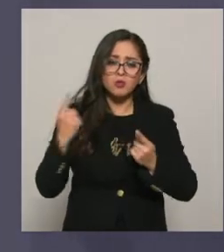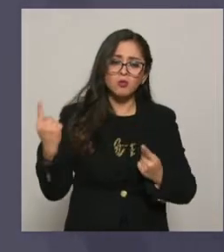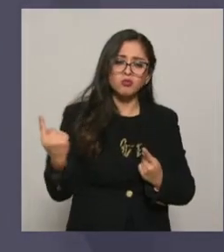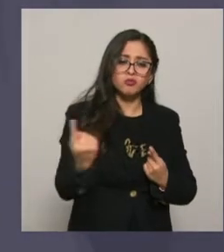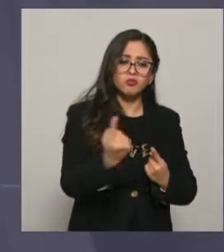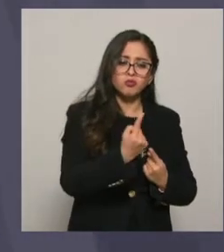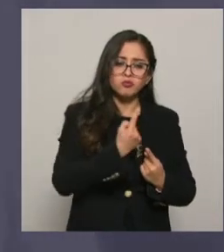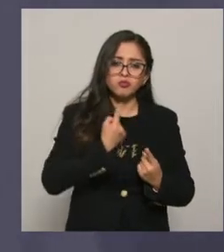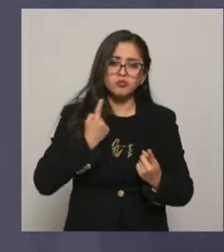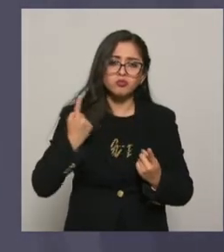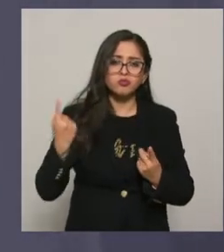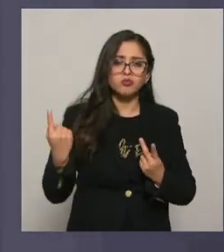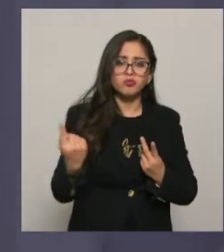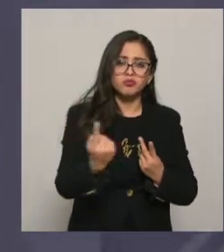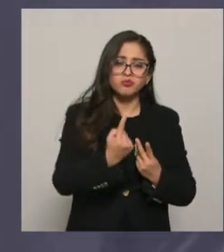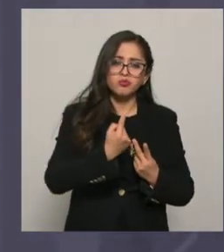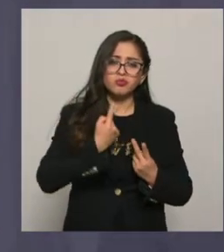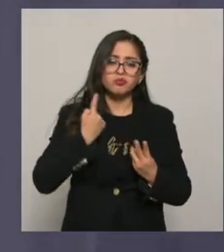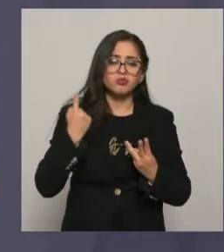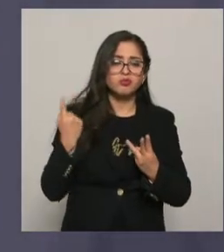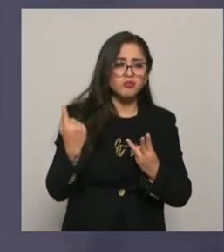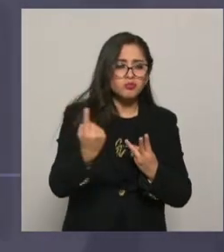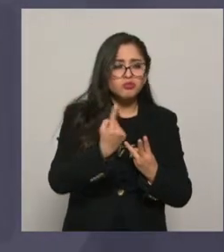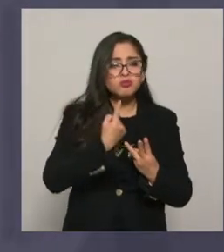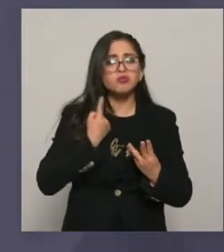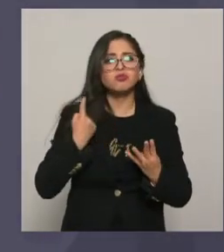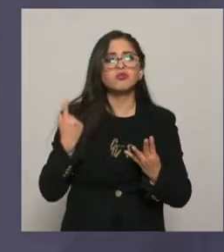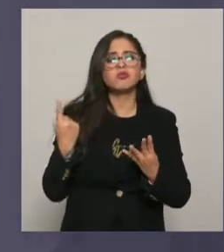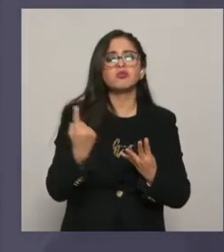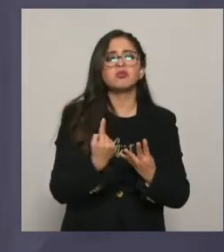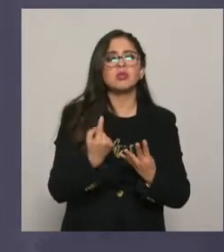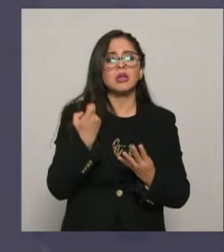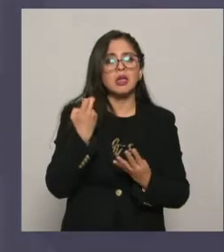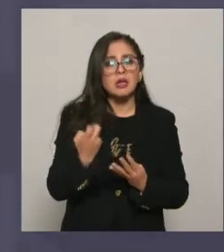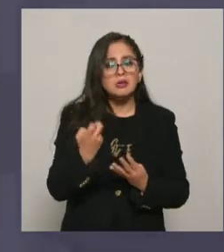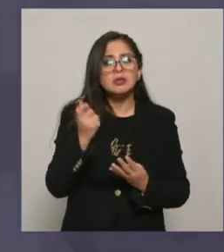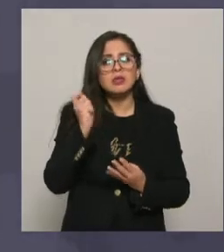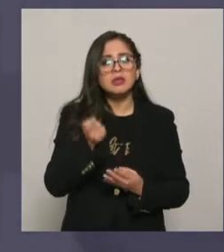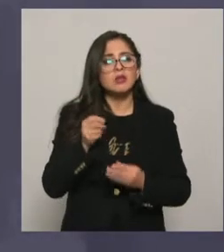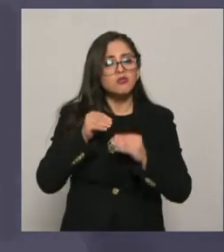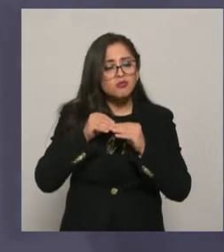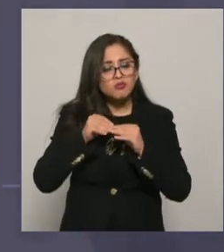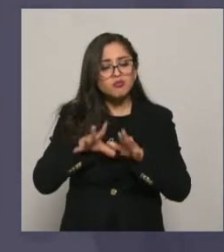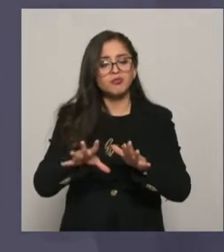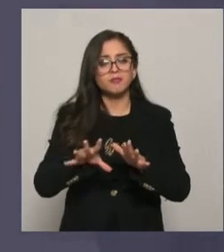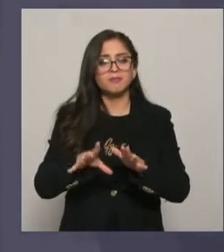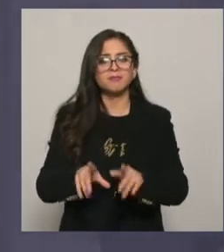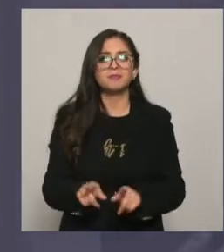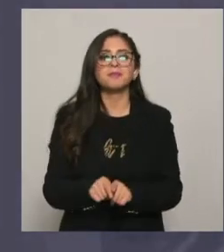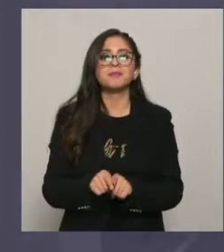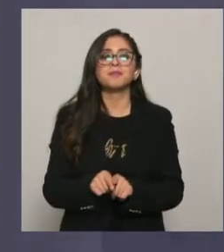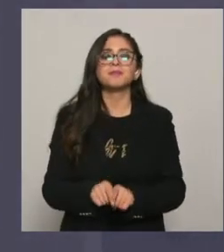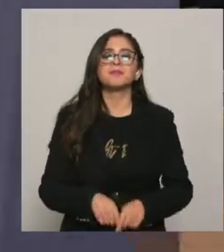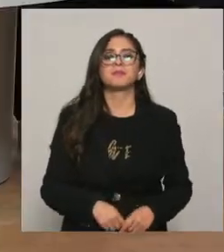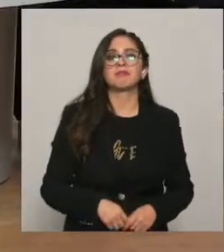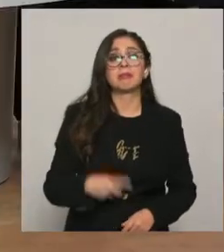círculo precioso. Qué bellas letras. Muy bonito. Sí, es de origen teotihuacano. Sí. Sí, Y además para muchos ti. de estos poemas quizá no se